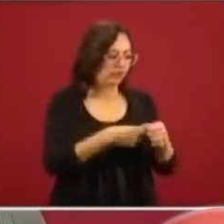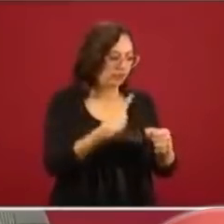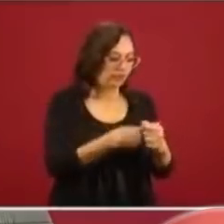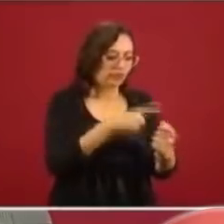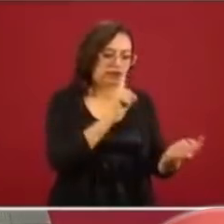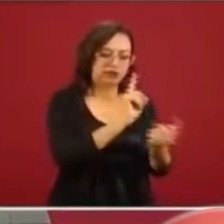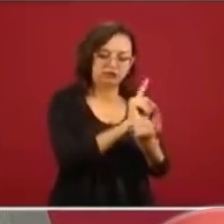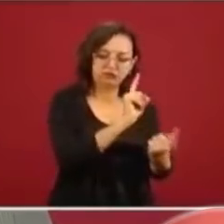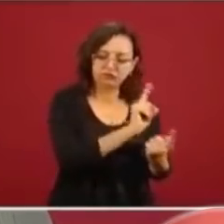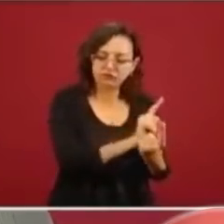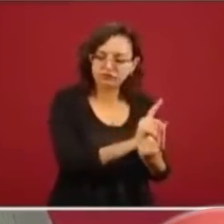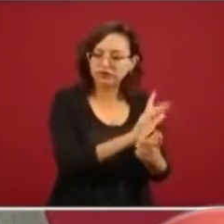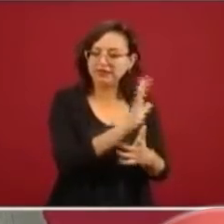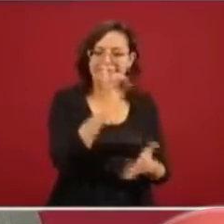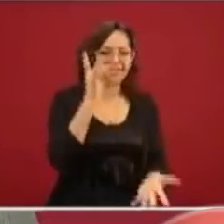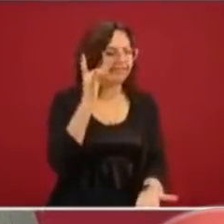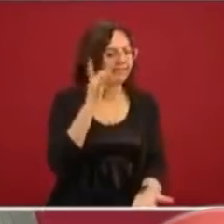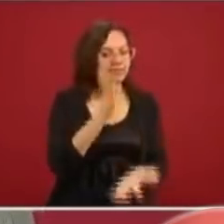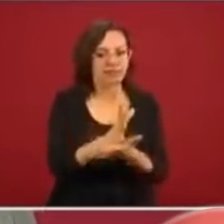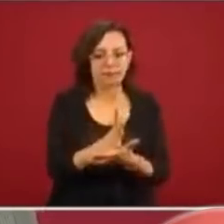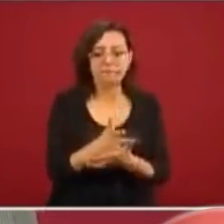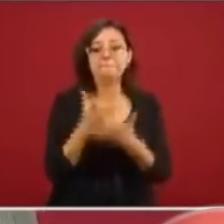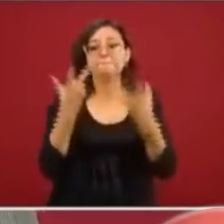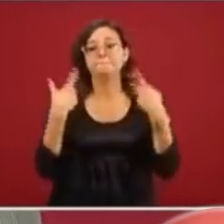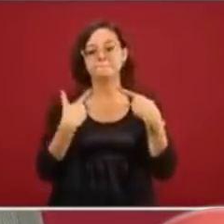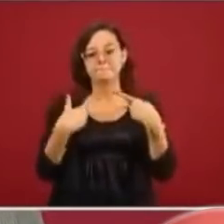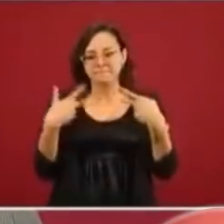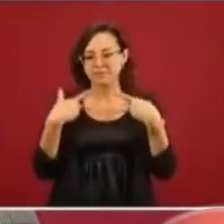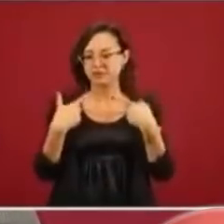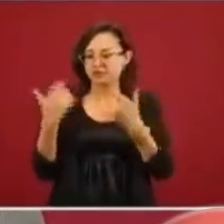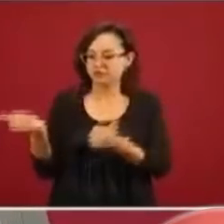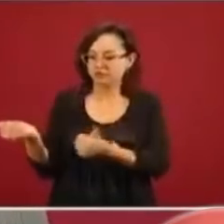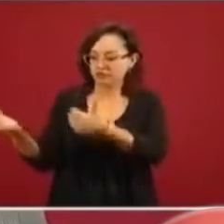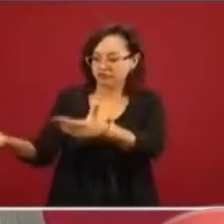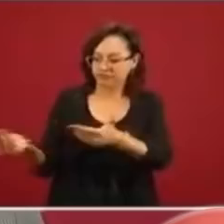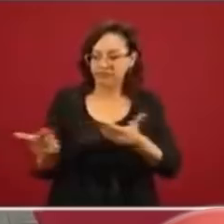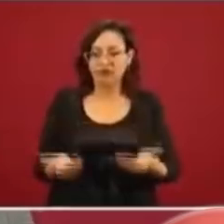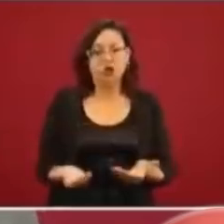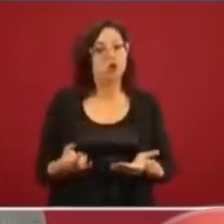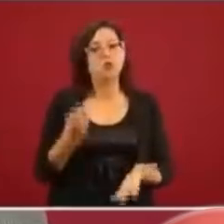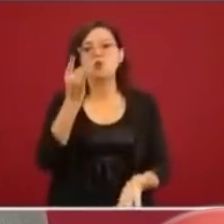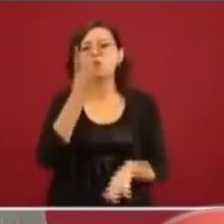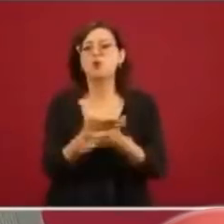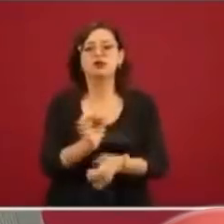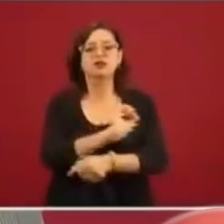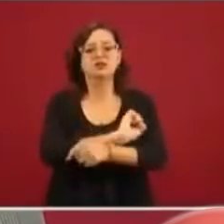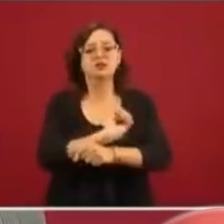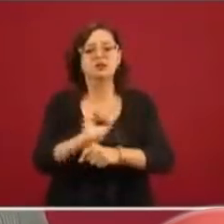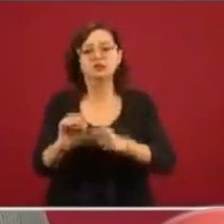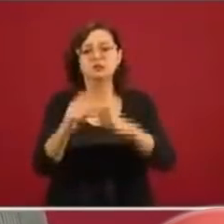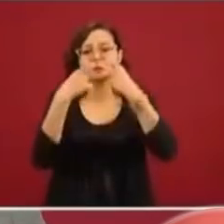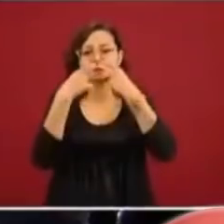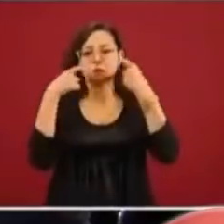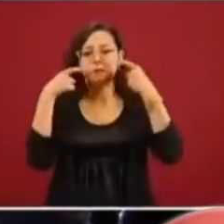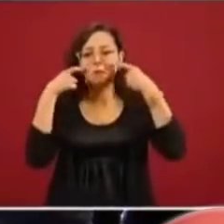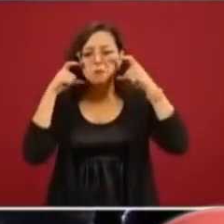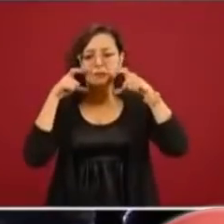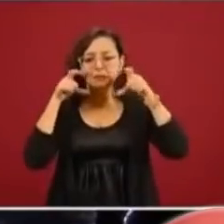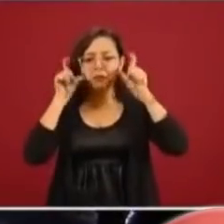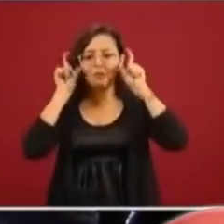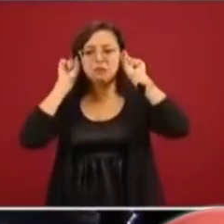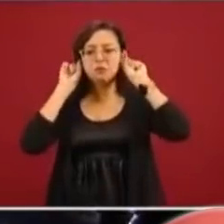síntomas, y ahí desde luego requiere el personal que lo recibe un cubrebocas, es cuando se debe usar, por ejemplo, y los